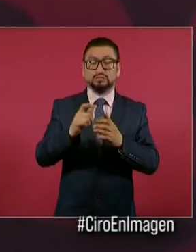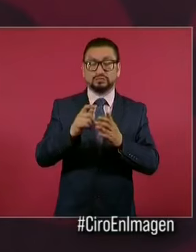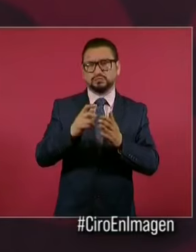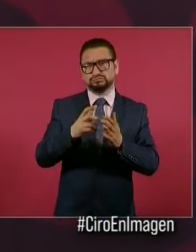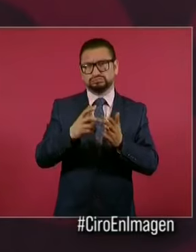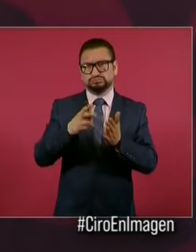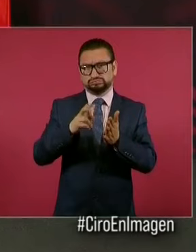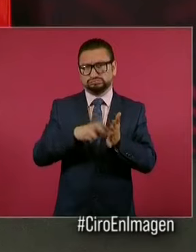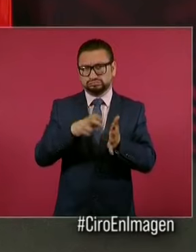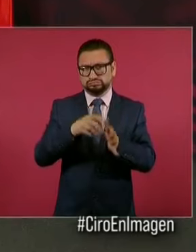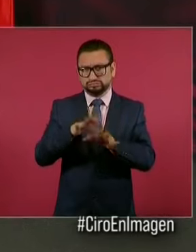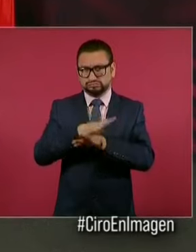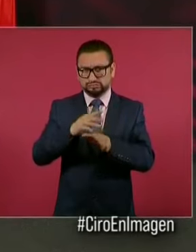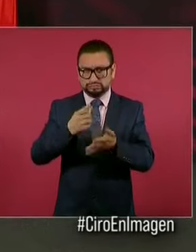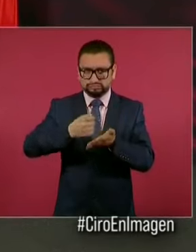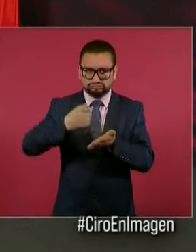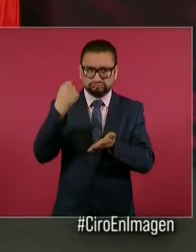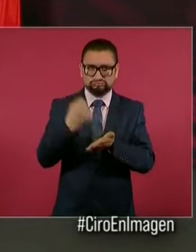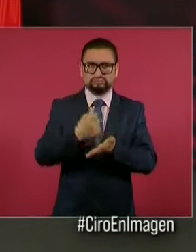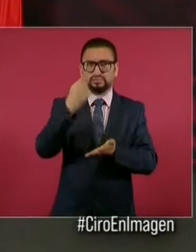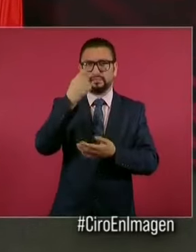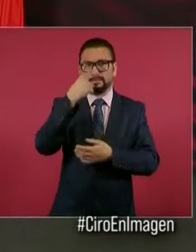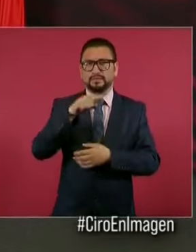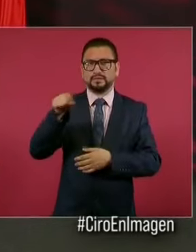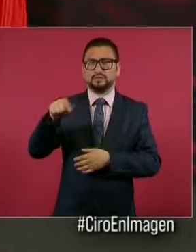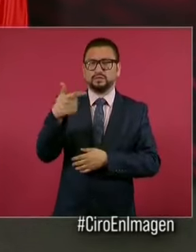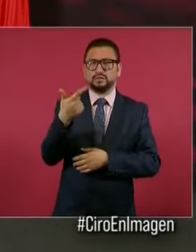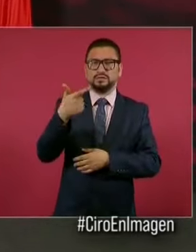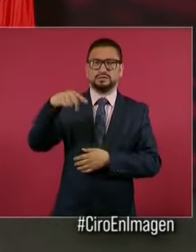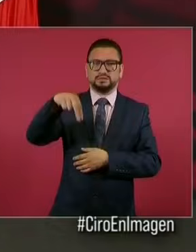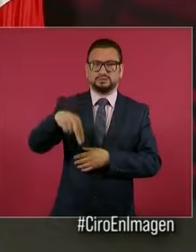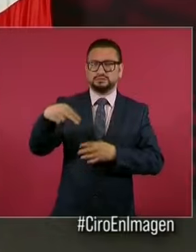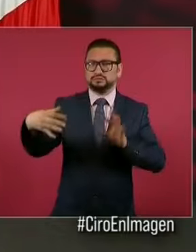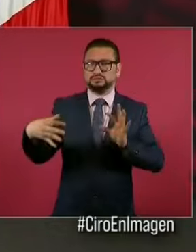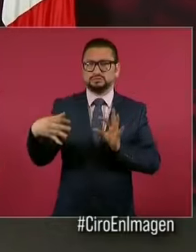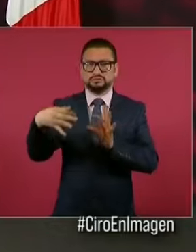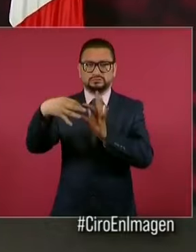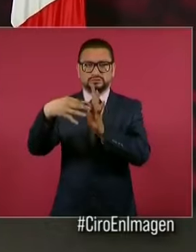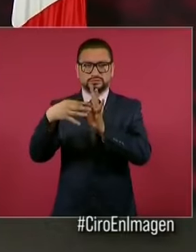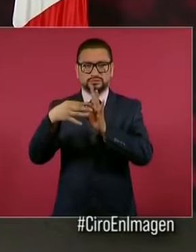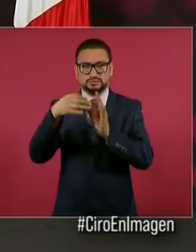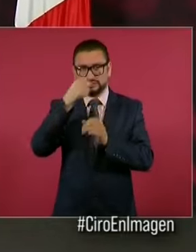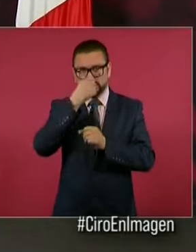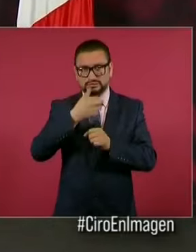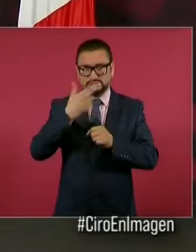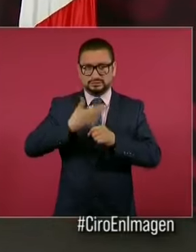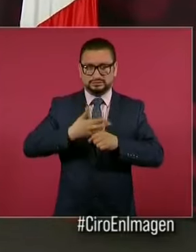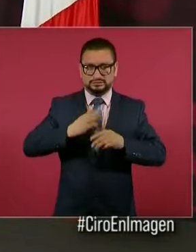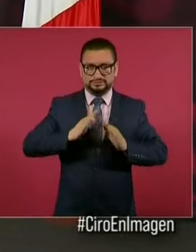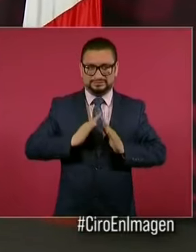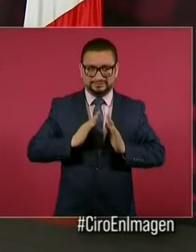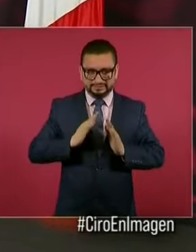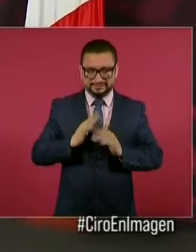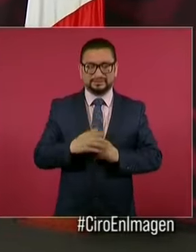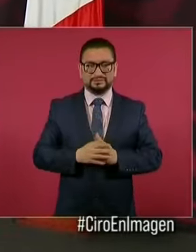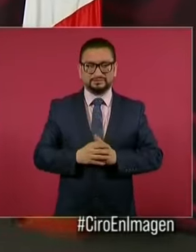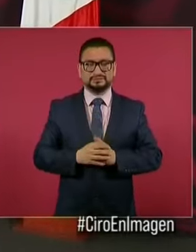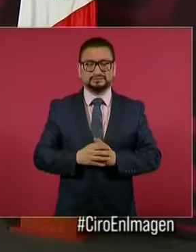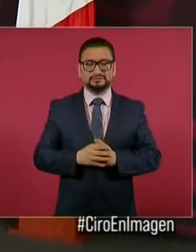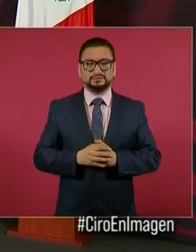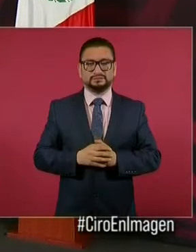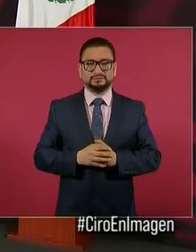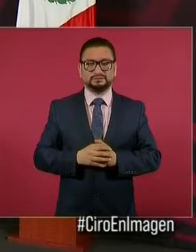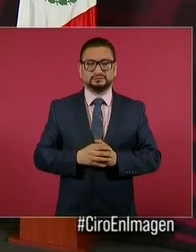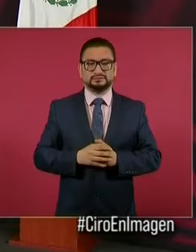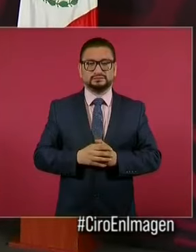la reforma para que la Guardia Nacional dependa de la Secretaría de la Defensa,